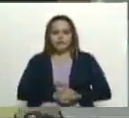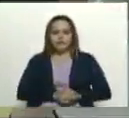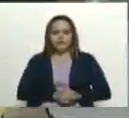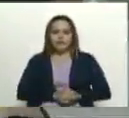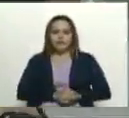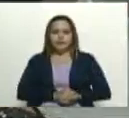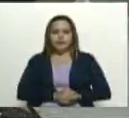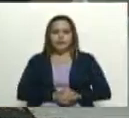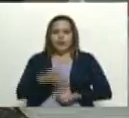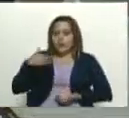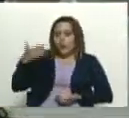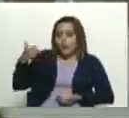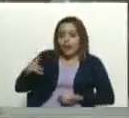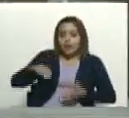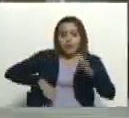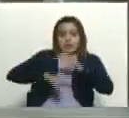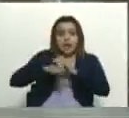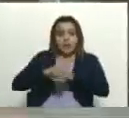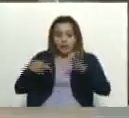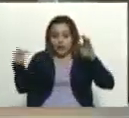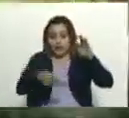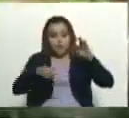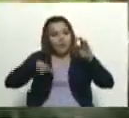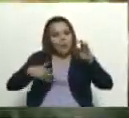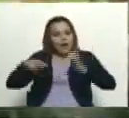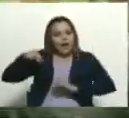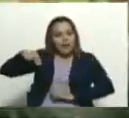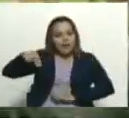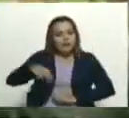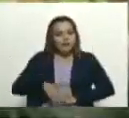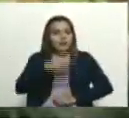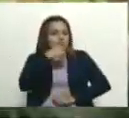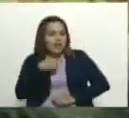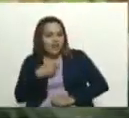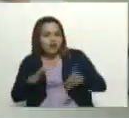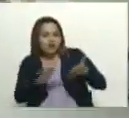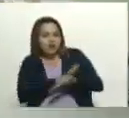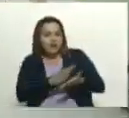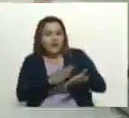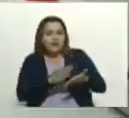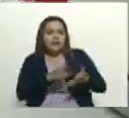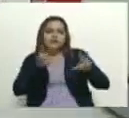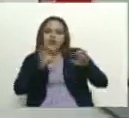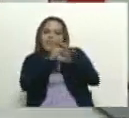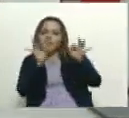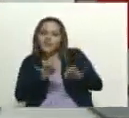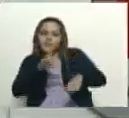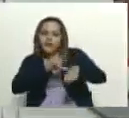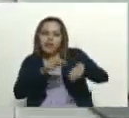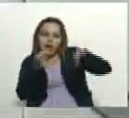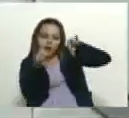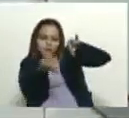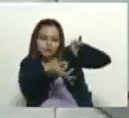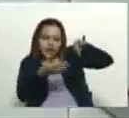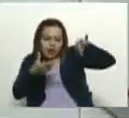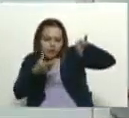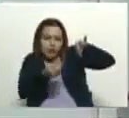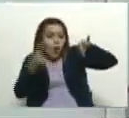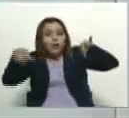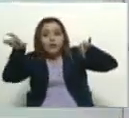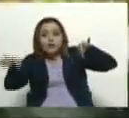Tengo un zapato que es este para poder caminar. Cuando me dijeron de las células madre, fueron implantadas de otro